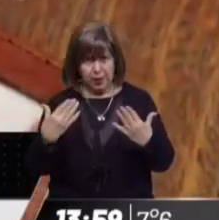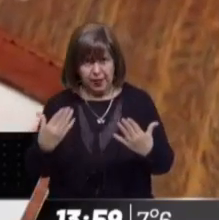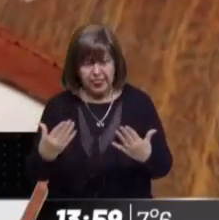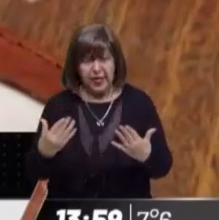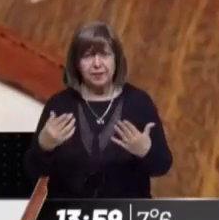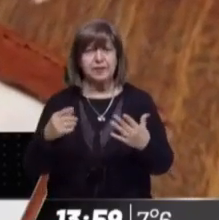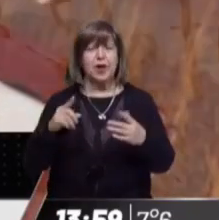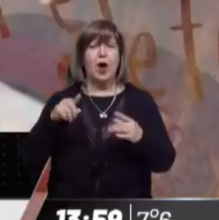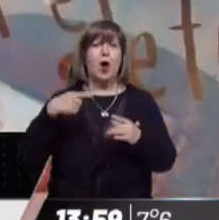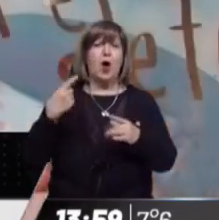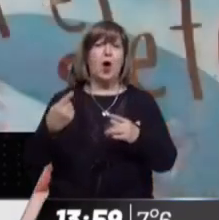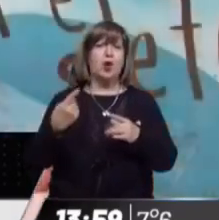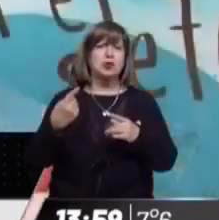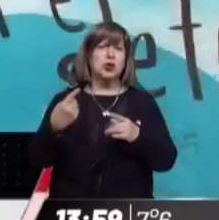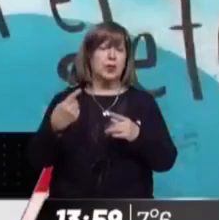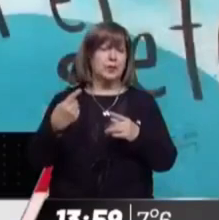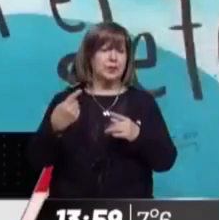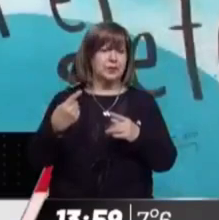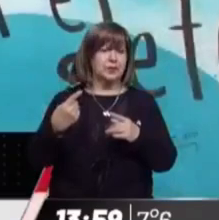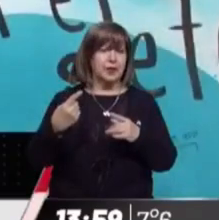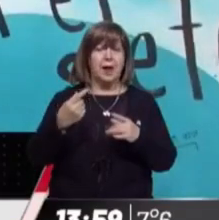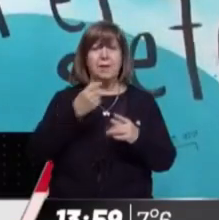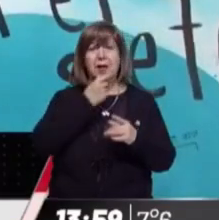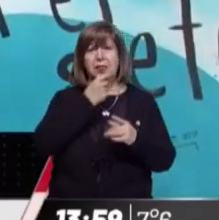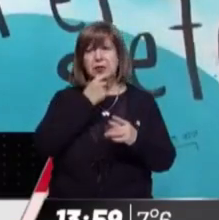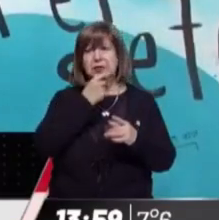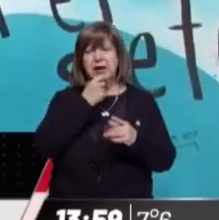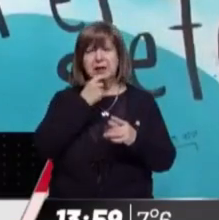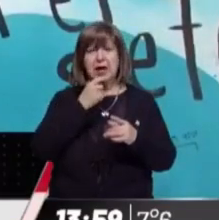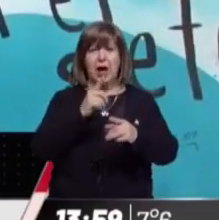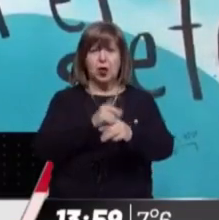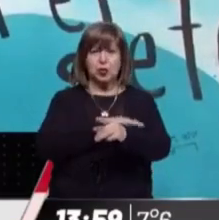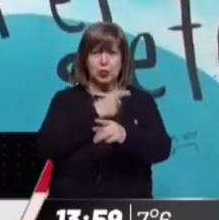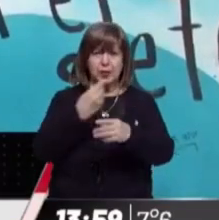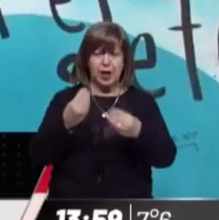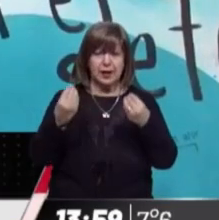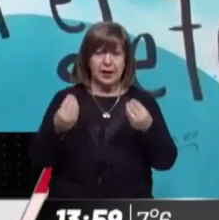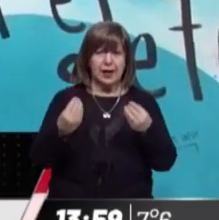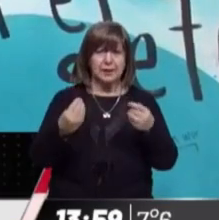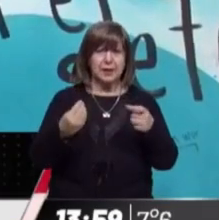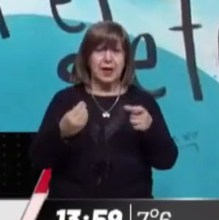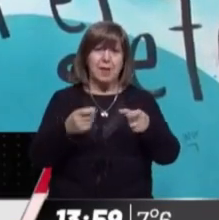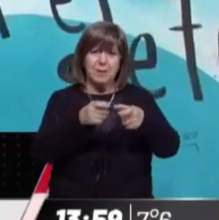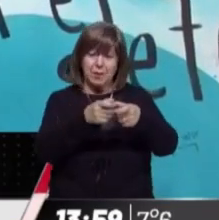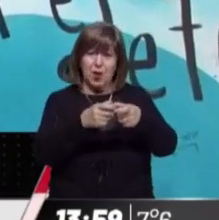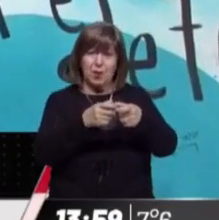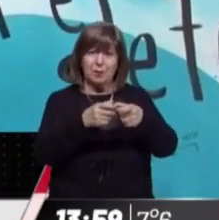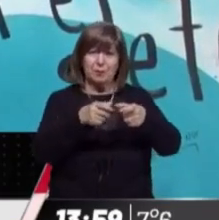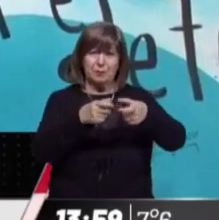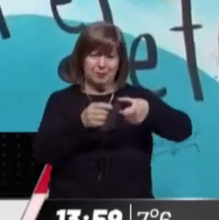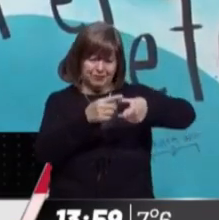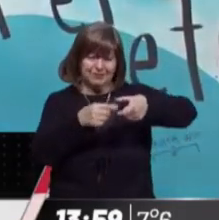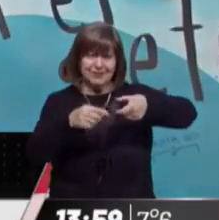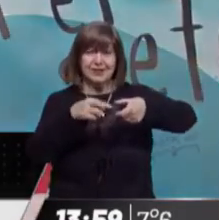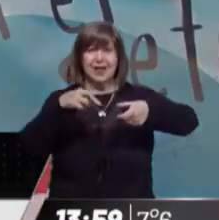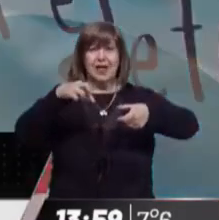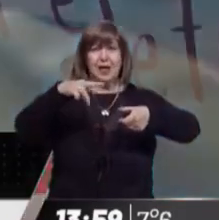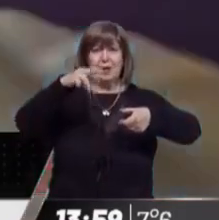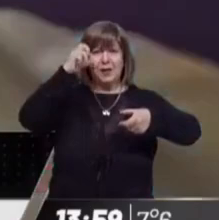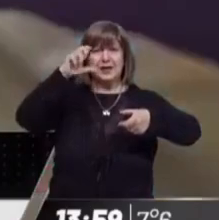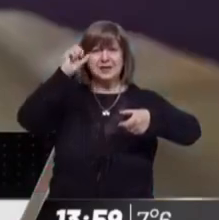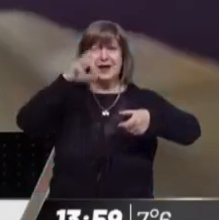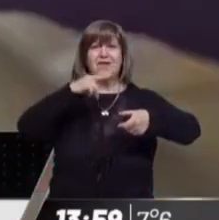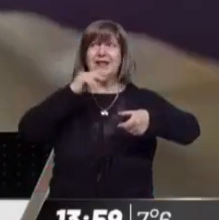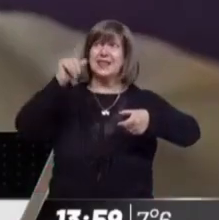muy inferior a lo que en Mendoza estábamos acostumbrados en el caso de los de los preservativos concretamente hace muchos meses que la nación no envía